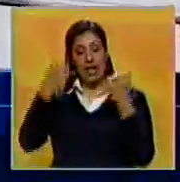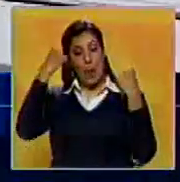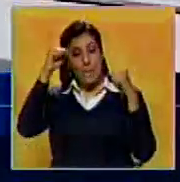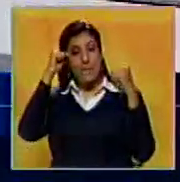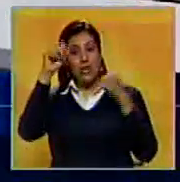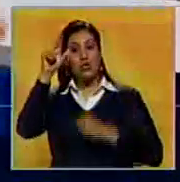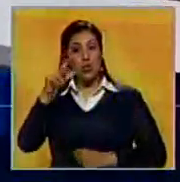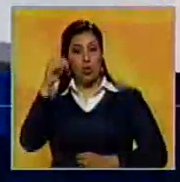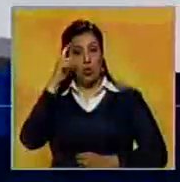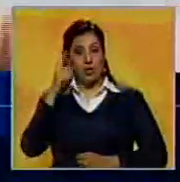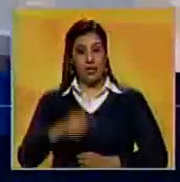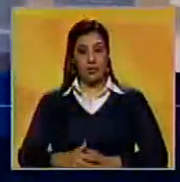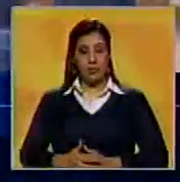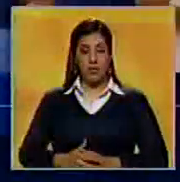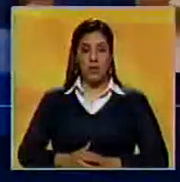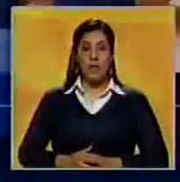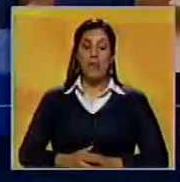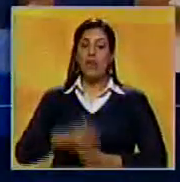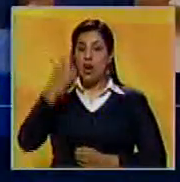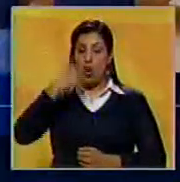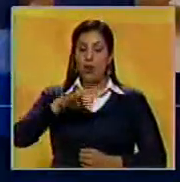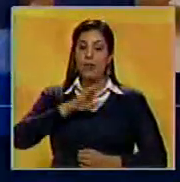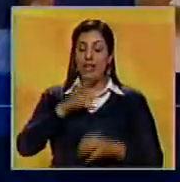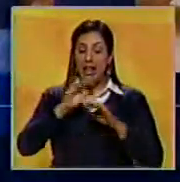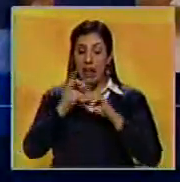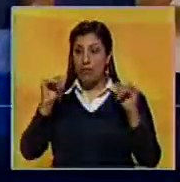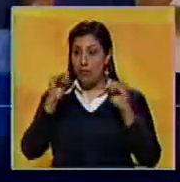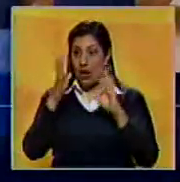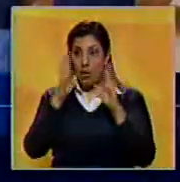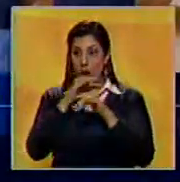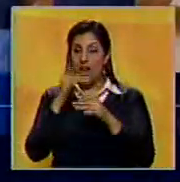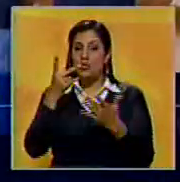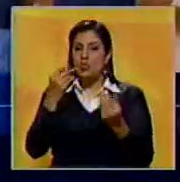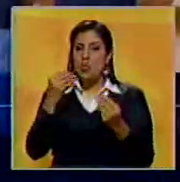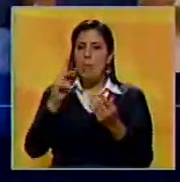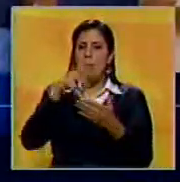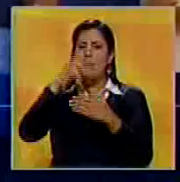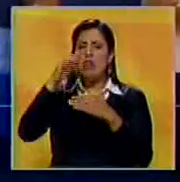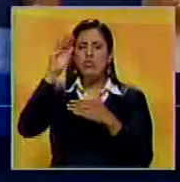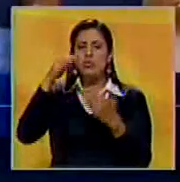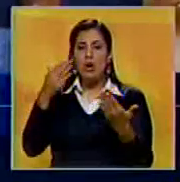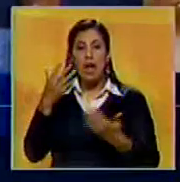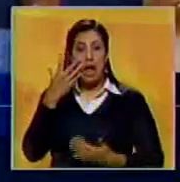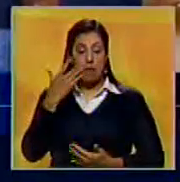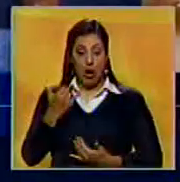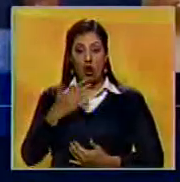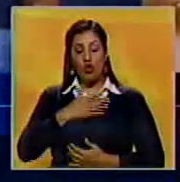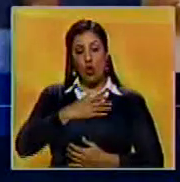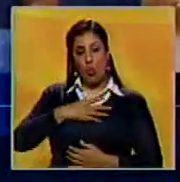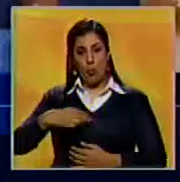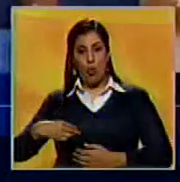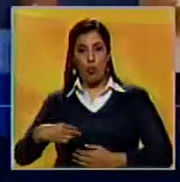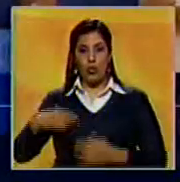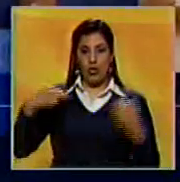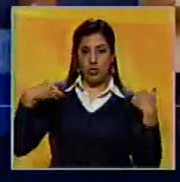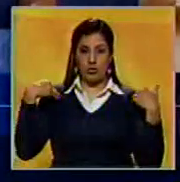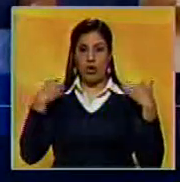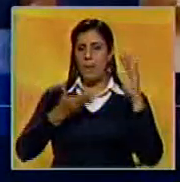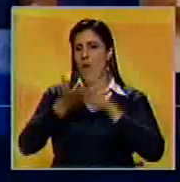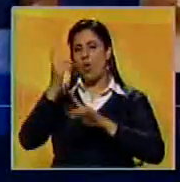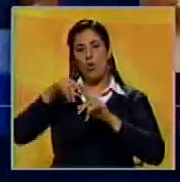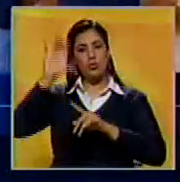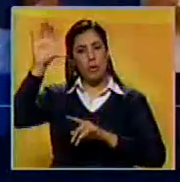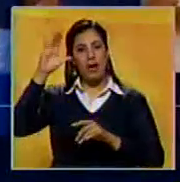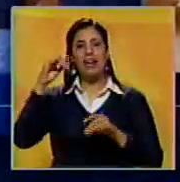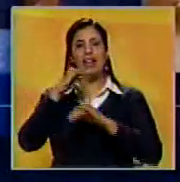ensayando a diario sus coreografías. De no quedar en el cuadro de finalistas, ¿cuáles son tus planes a futuro? Bueno, actualmente soy modelo, me gustaría irme del país